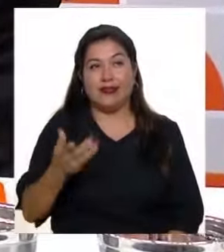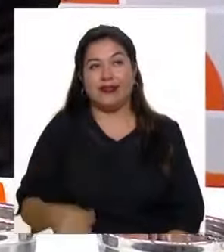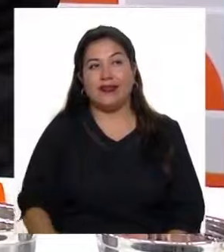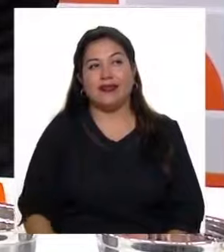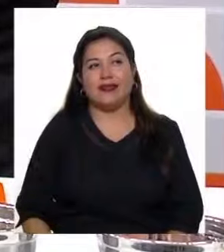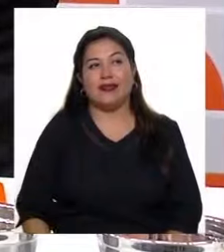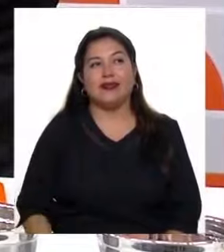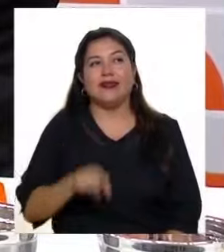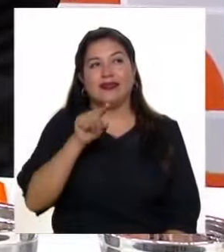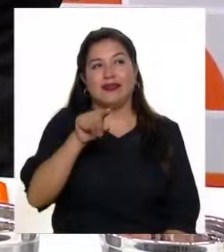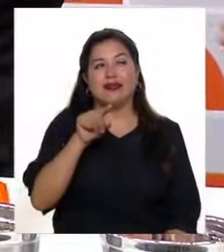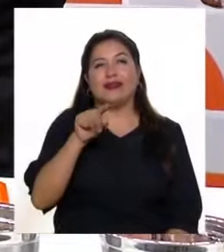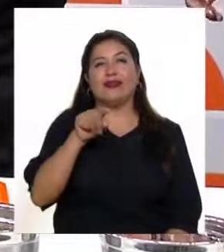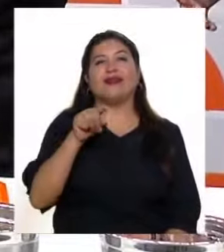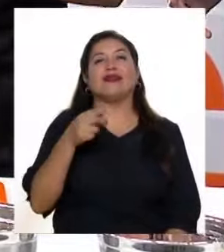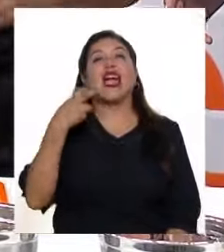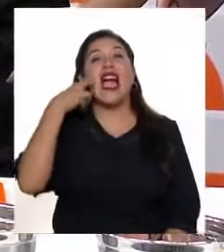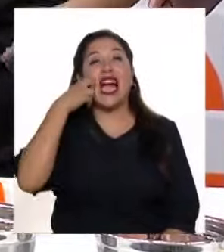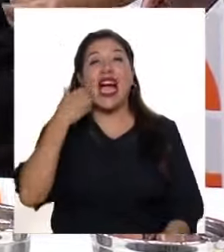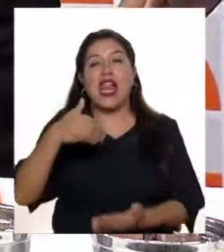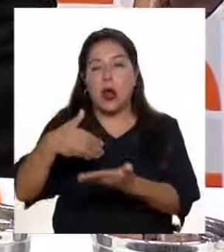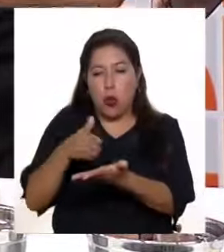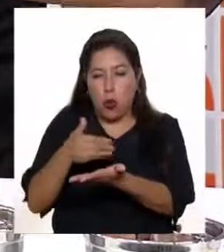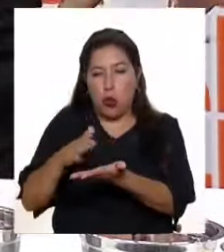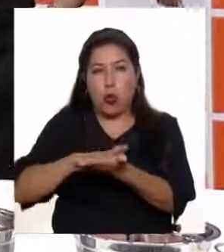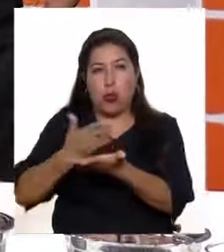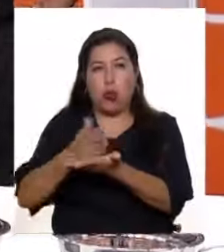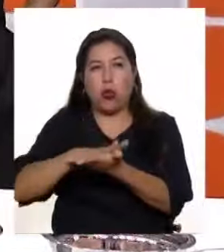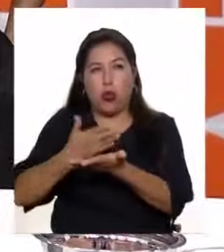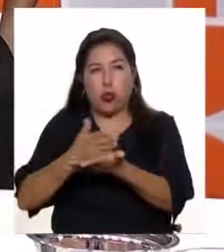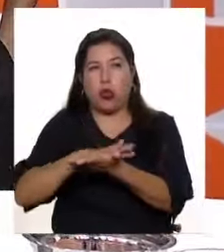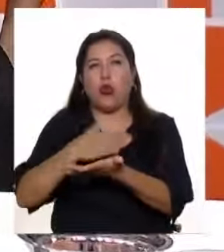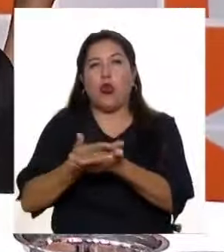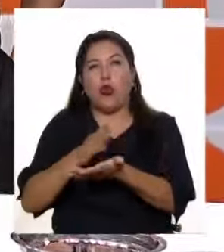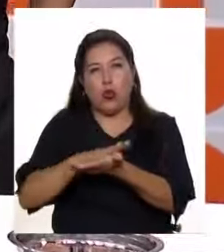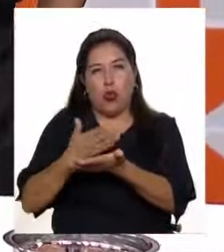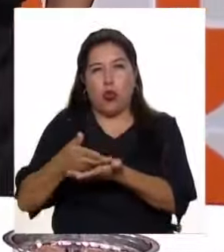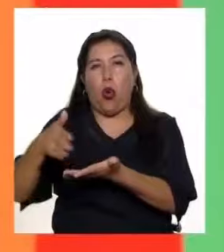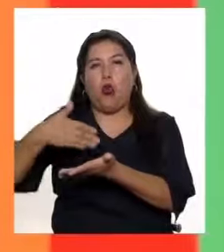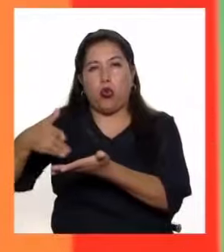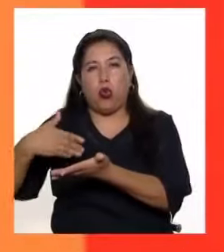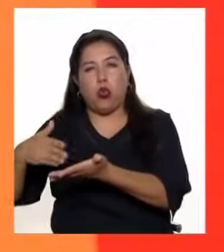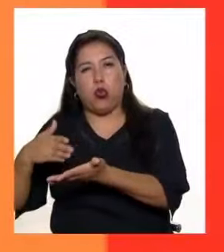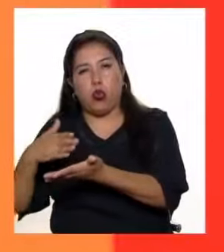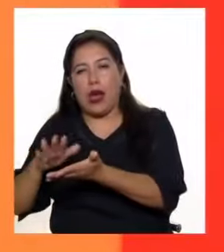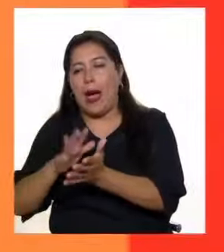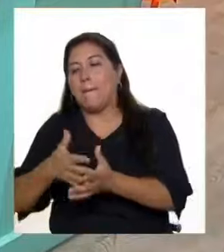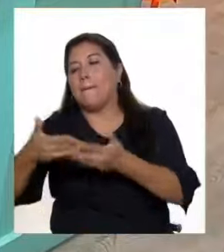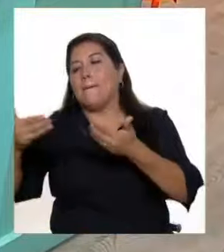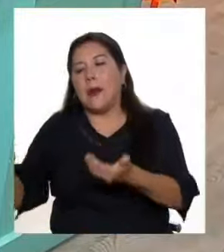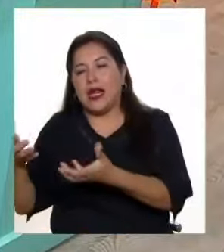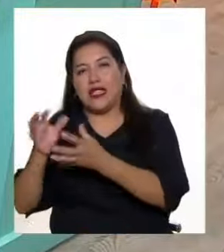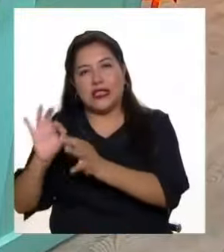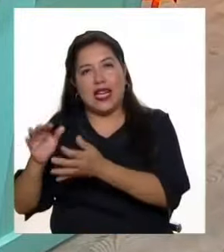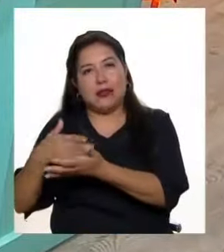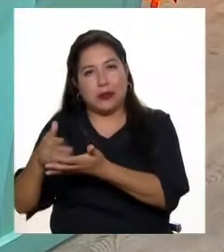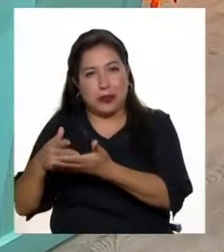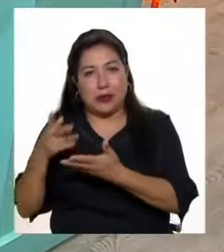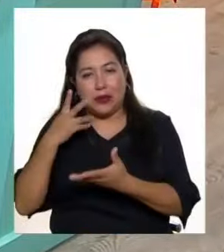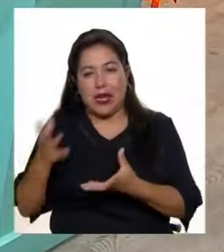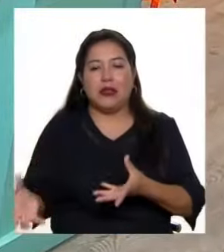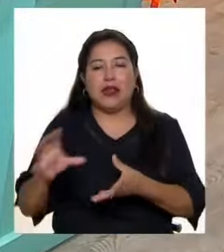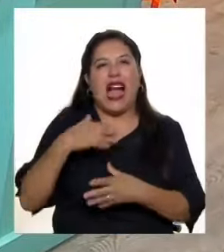¿no? La carne está bien doradita. Ah, esa vez que yo hice cruda le metí, por eso me había salido feo. Ah, pues. Pero mira nada